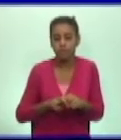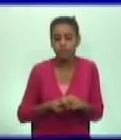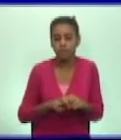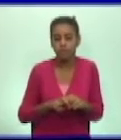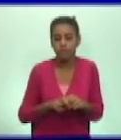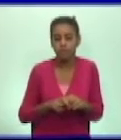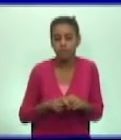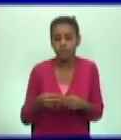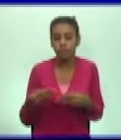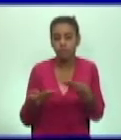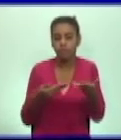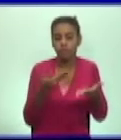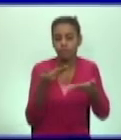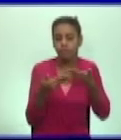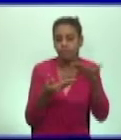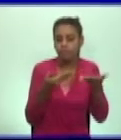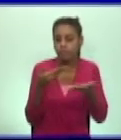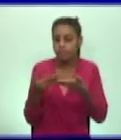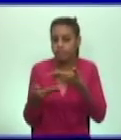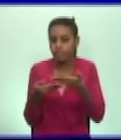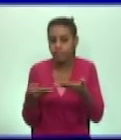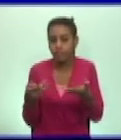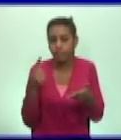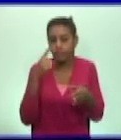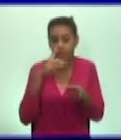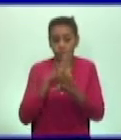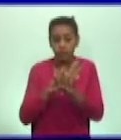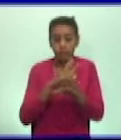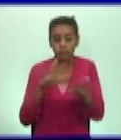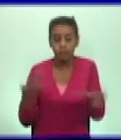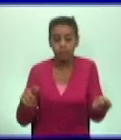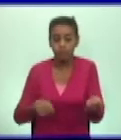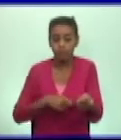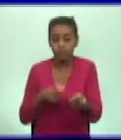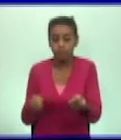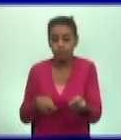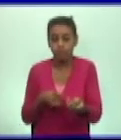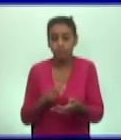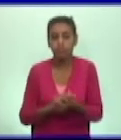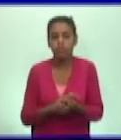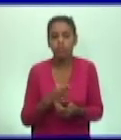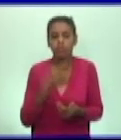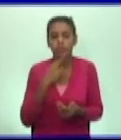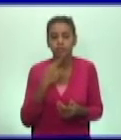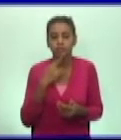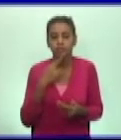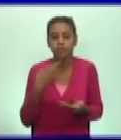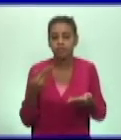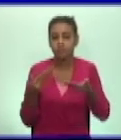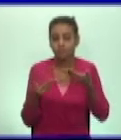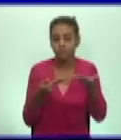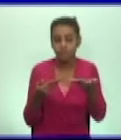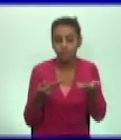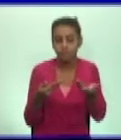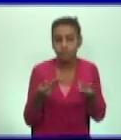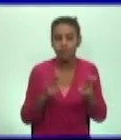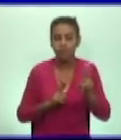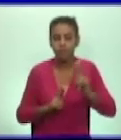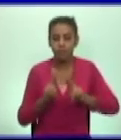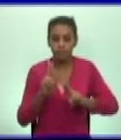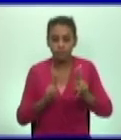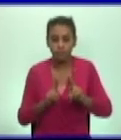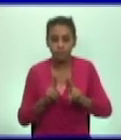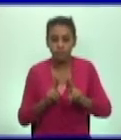mesa de negociaciones y tener que concluir esos enfrentamientos. Y como resultado de esas negociaciones, se produce lo que ustedes